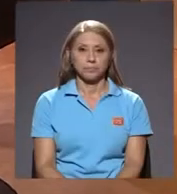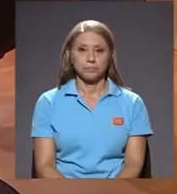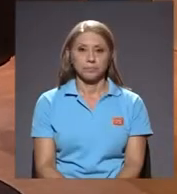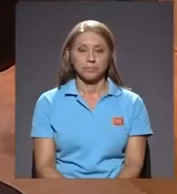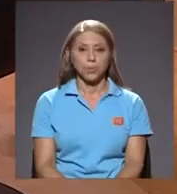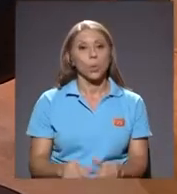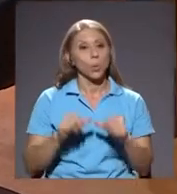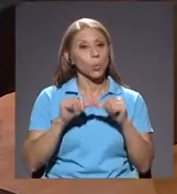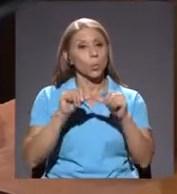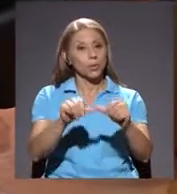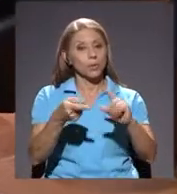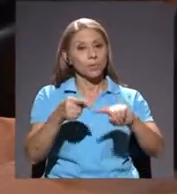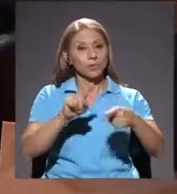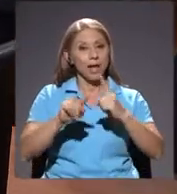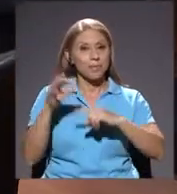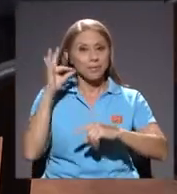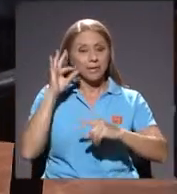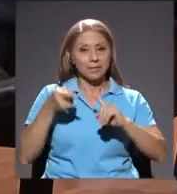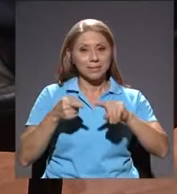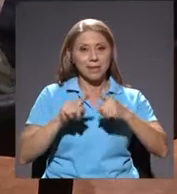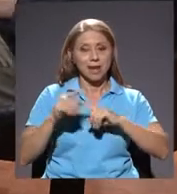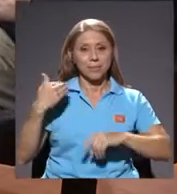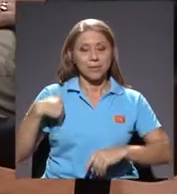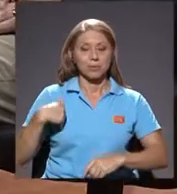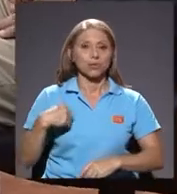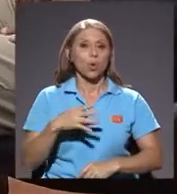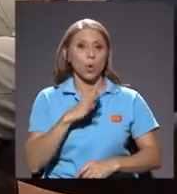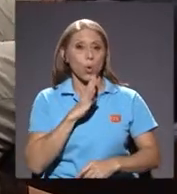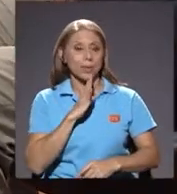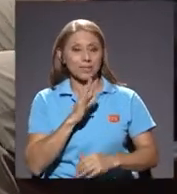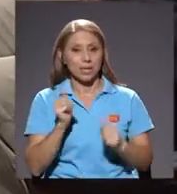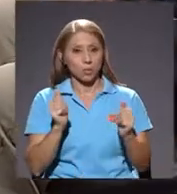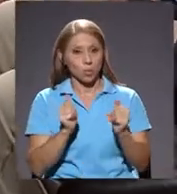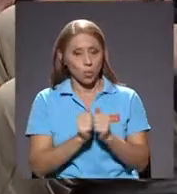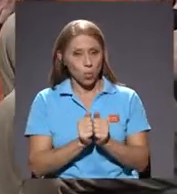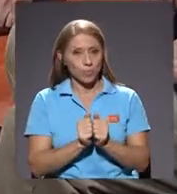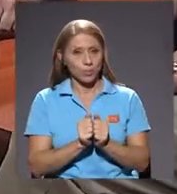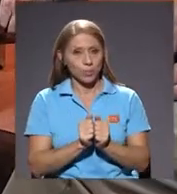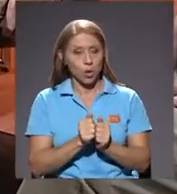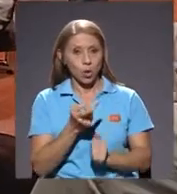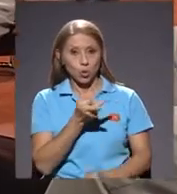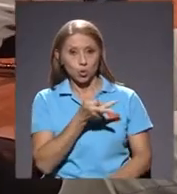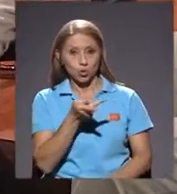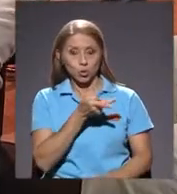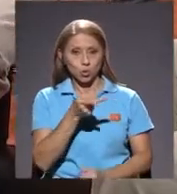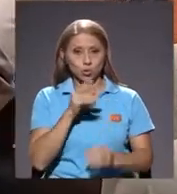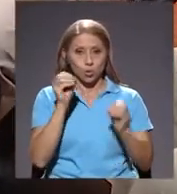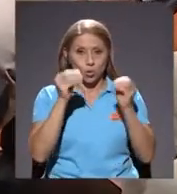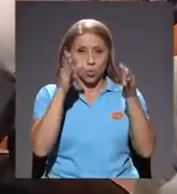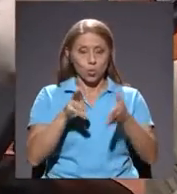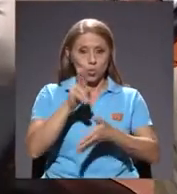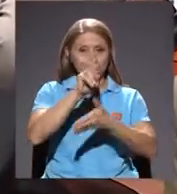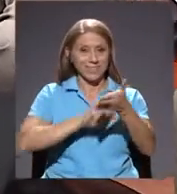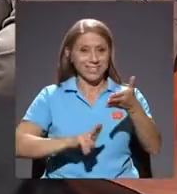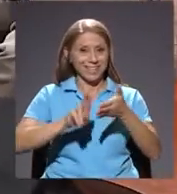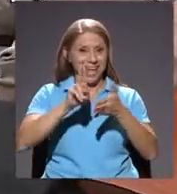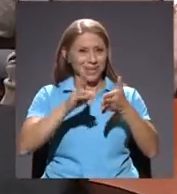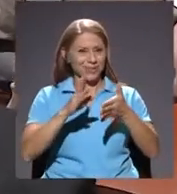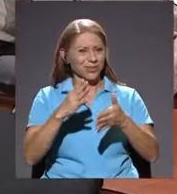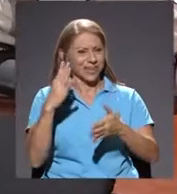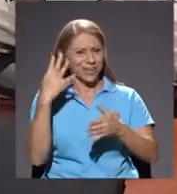continuamos amigas y amigos comenzando con los dos universitarios qué bonita es la palabra de